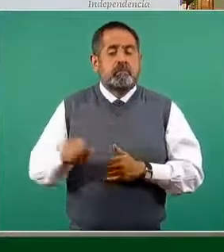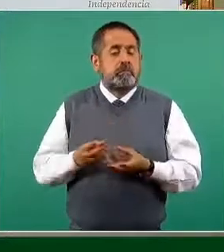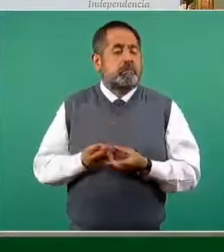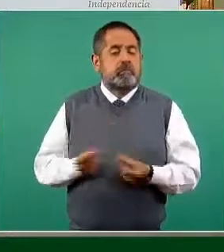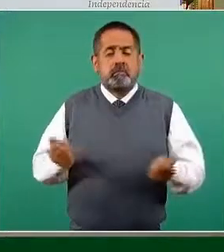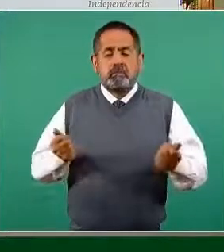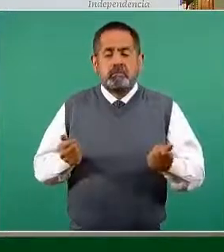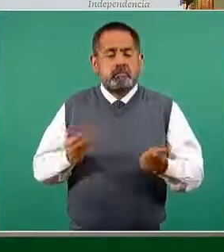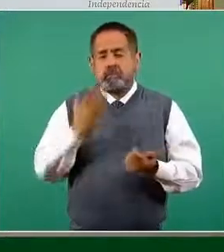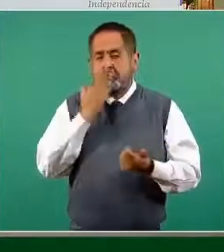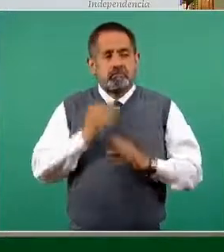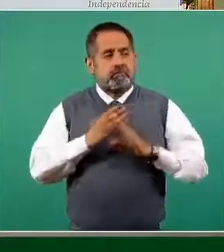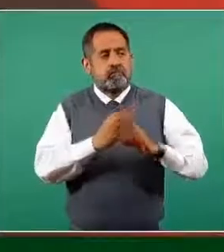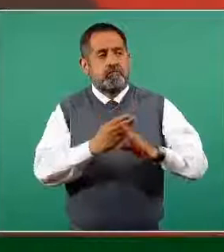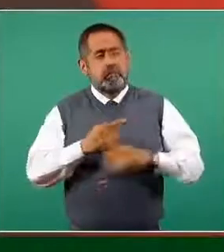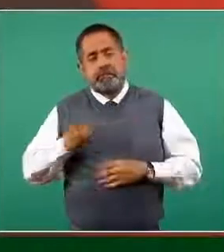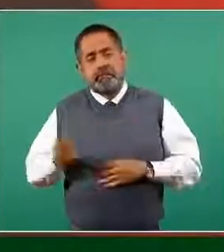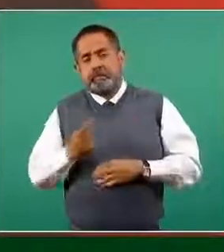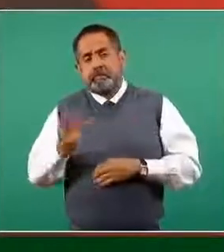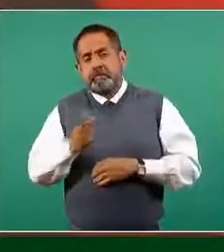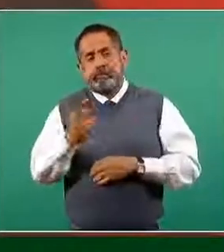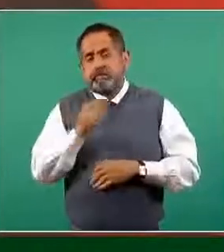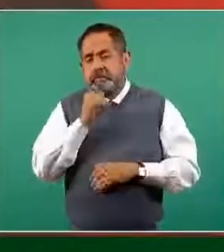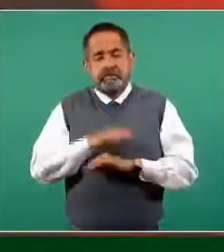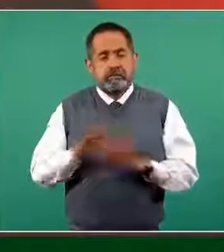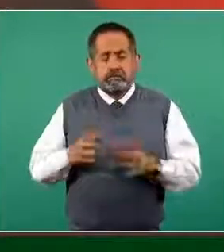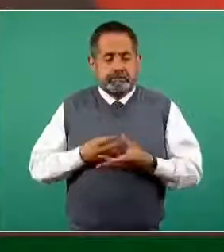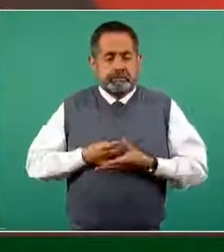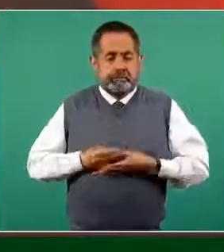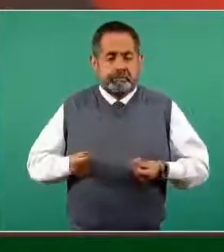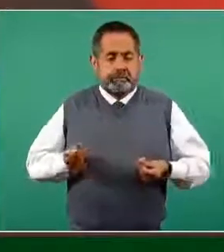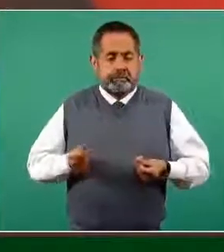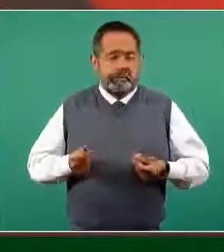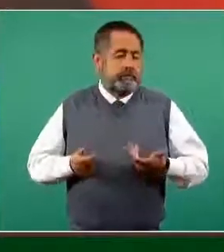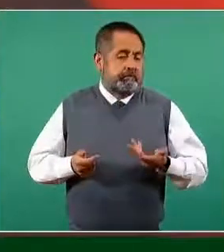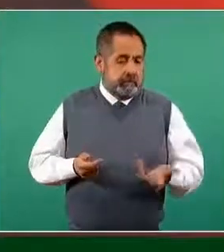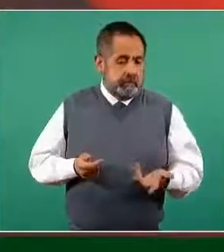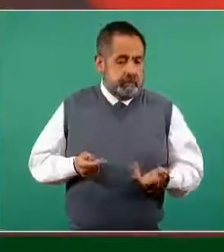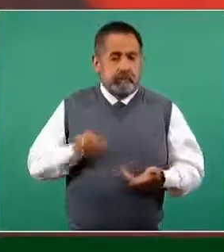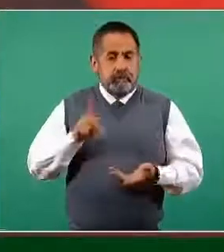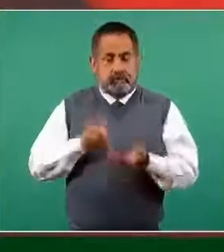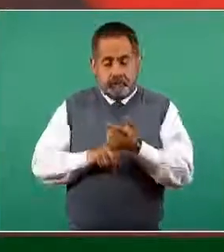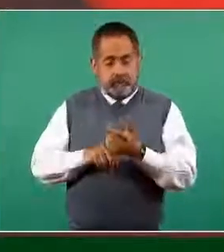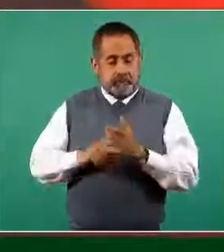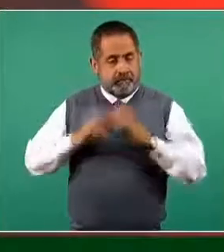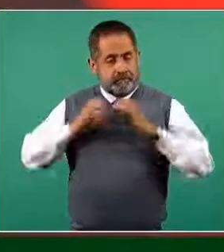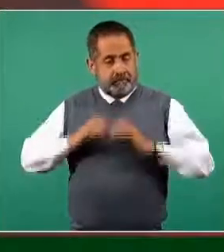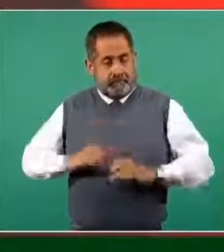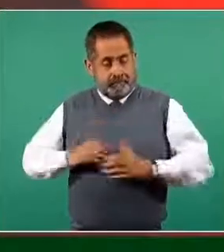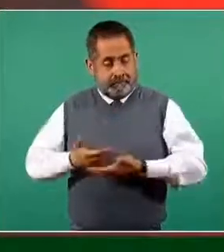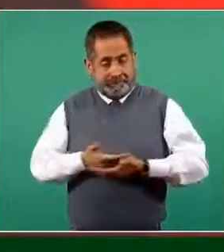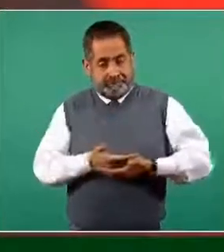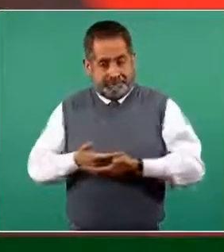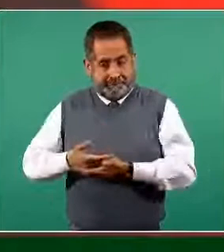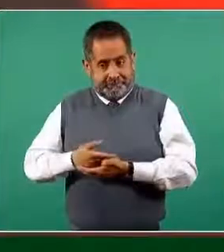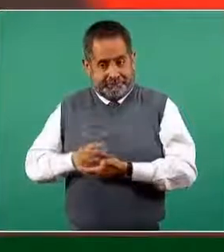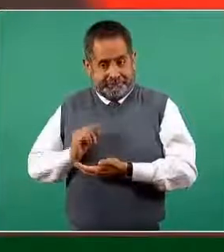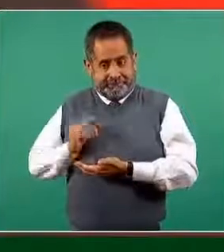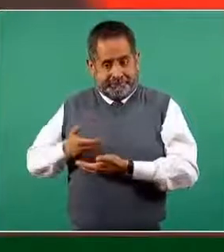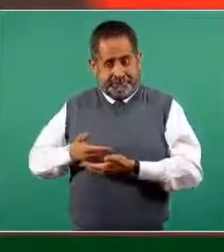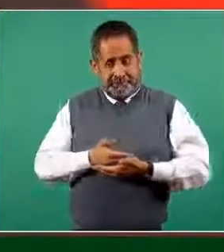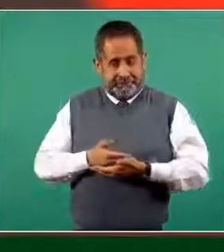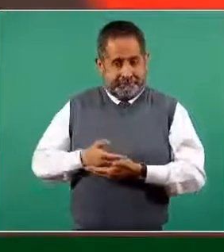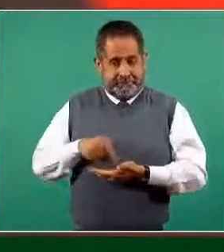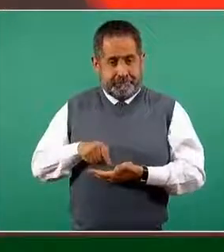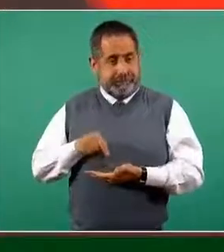anticuerpos se extinguen, se van degradando y ya no son útiles, pero el sistema inmune de la criatura recién nacida